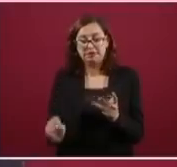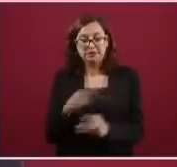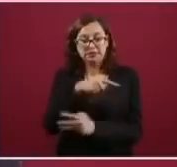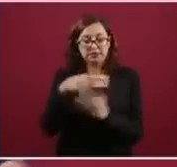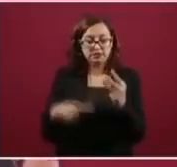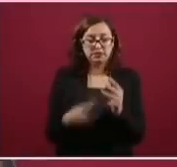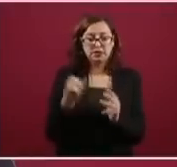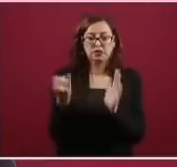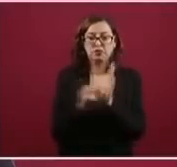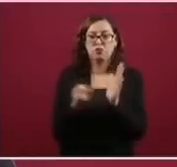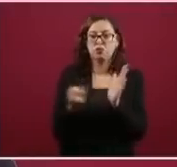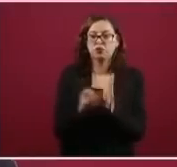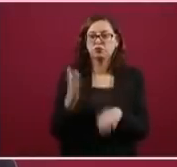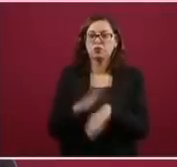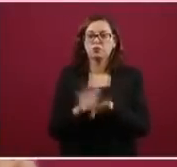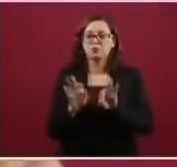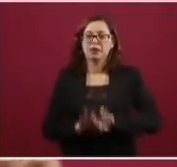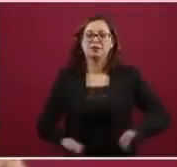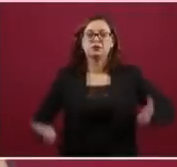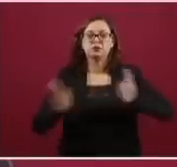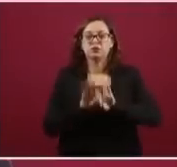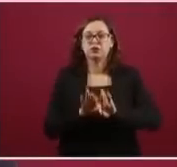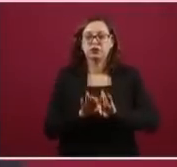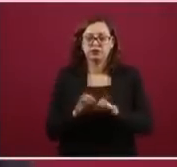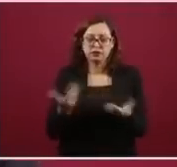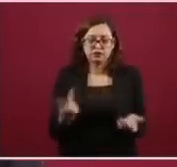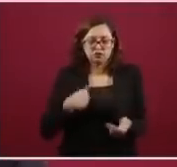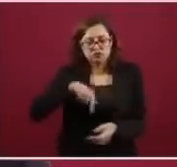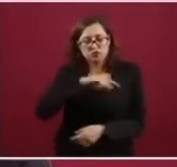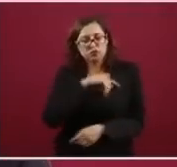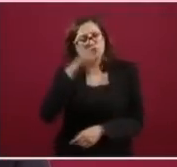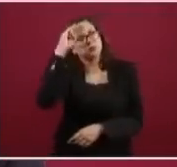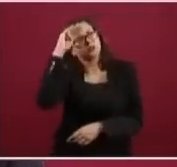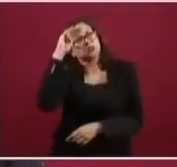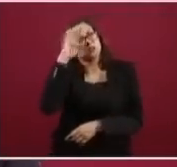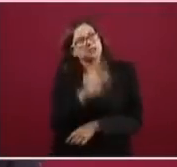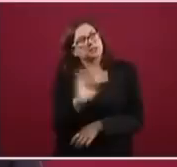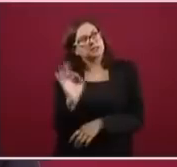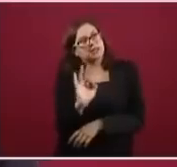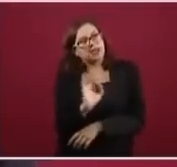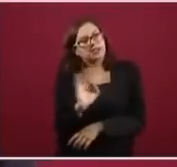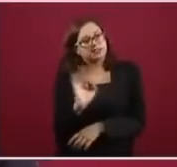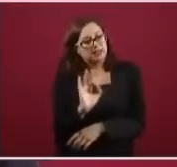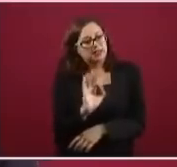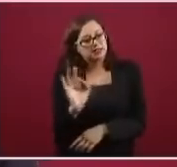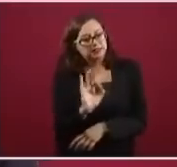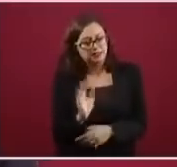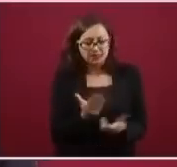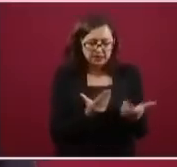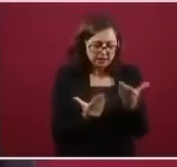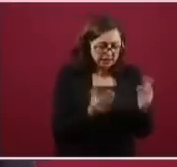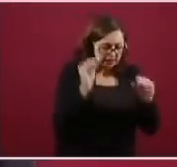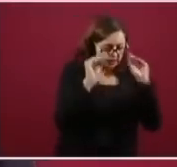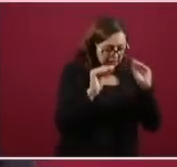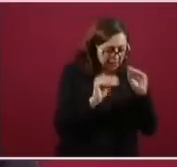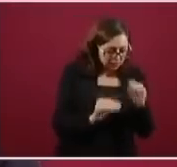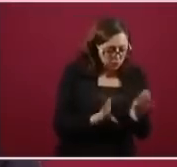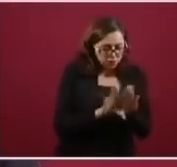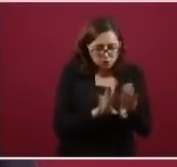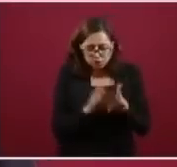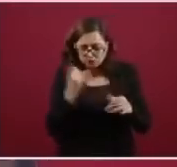dependen fundamentalmente de la forma en que hicimos las estimaciones y tenemos tenemos tres formas en los que hacemos las las estimaciones